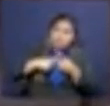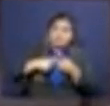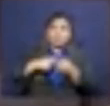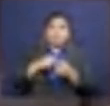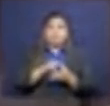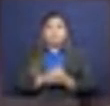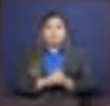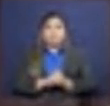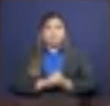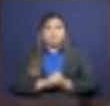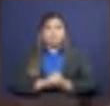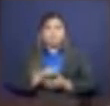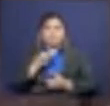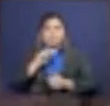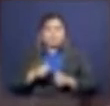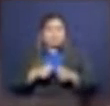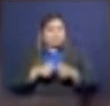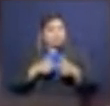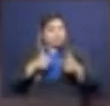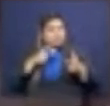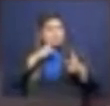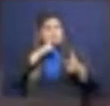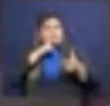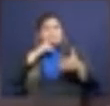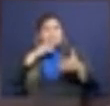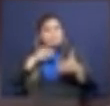de este enorme desafío.